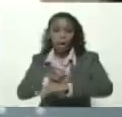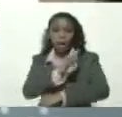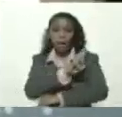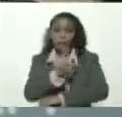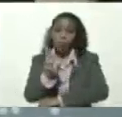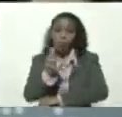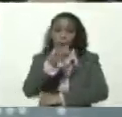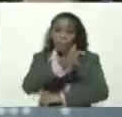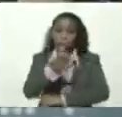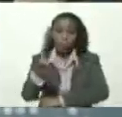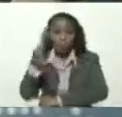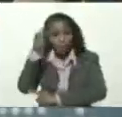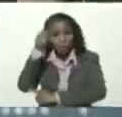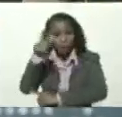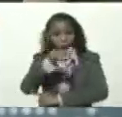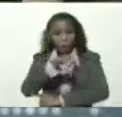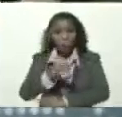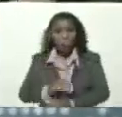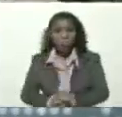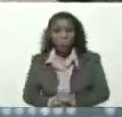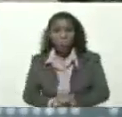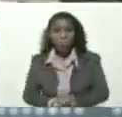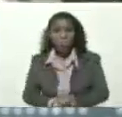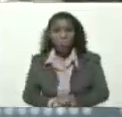a los ciudadanos, al pueblo,